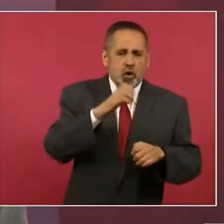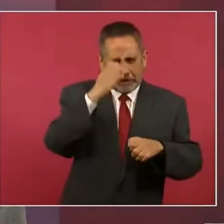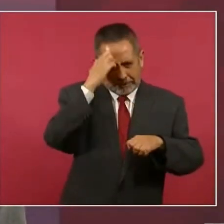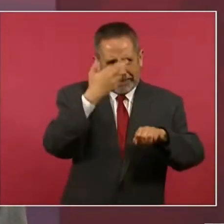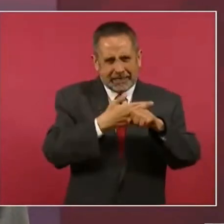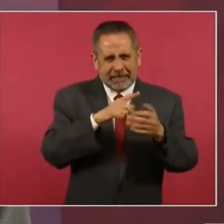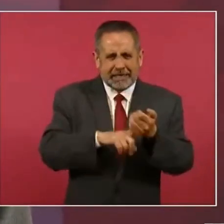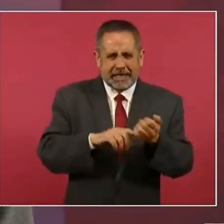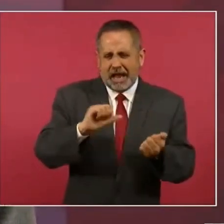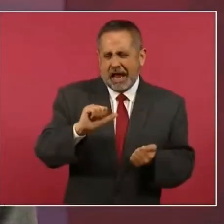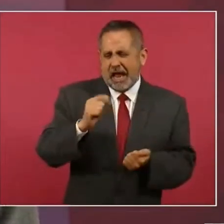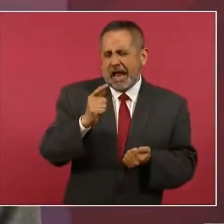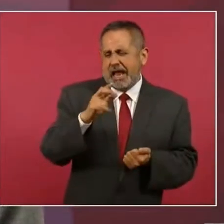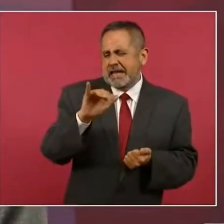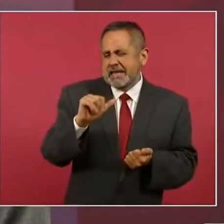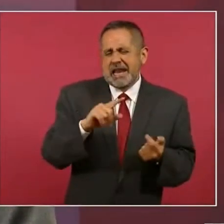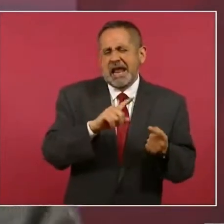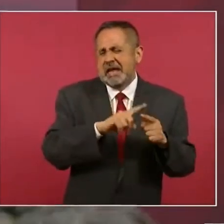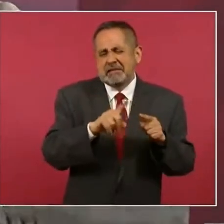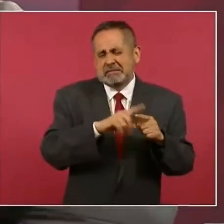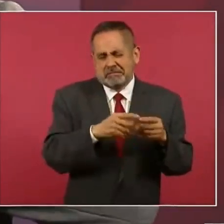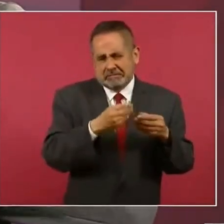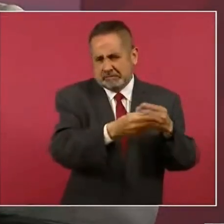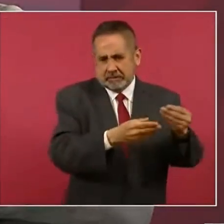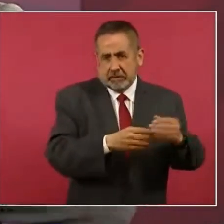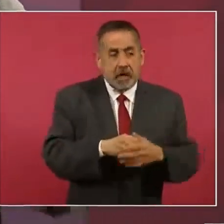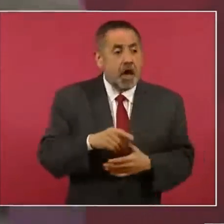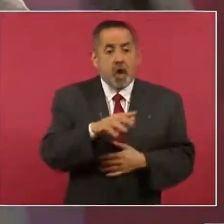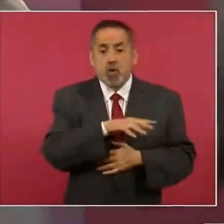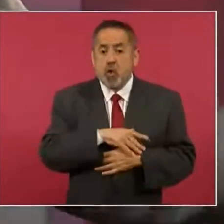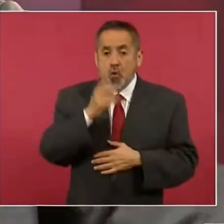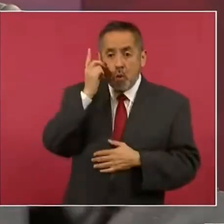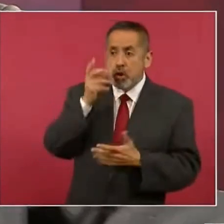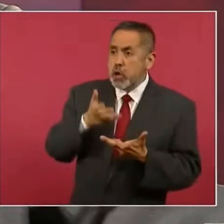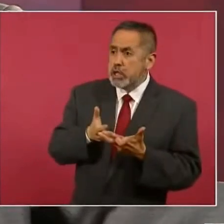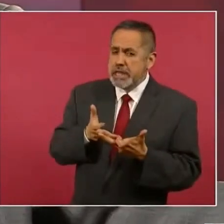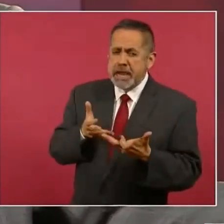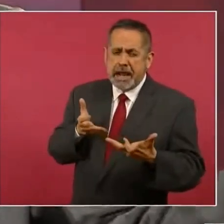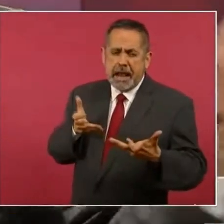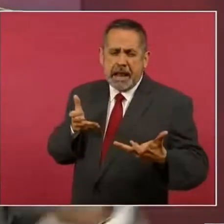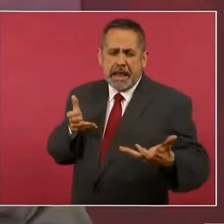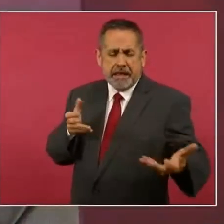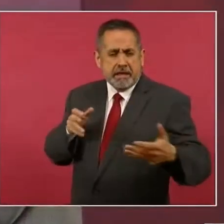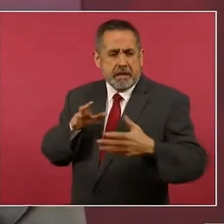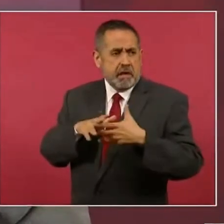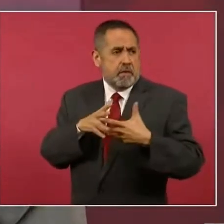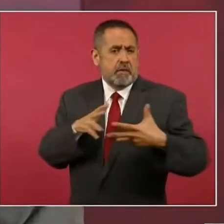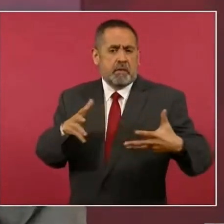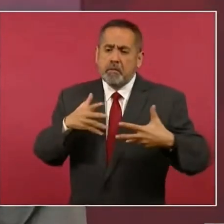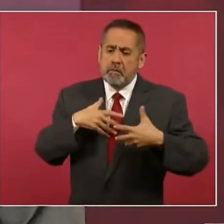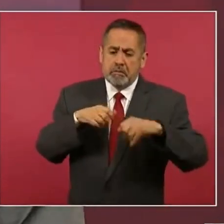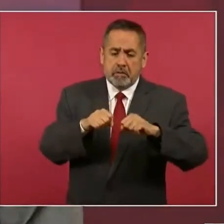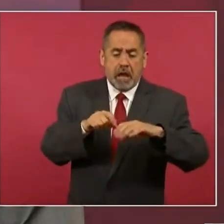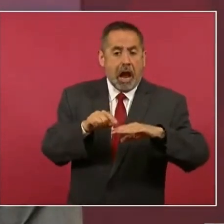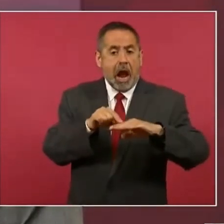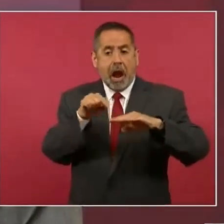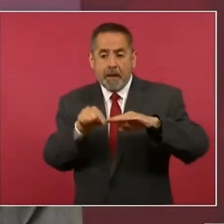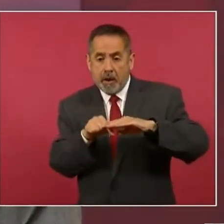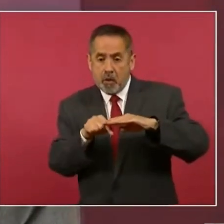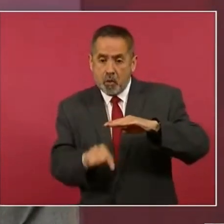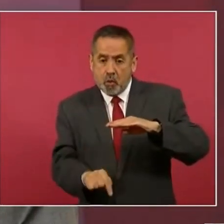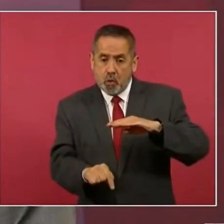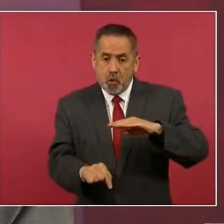el Águila. Entonces eran dueños de grandes extensiones de terrenos y del